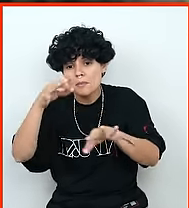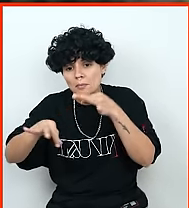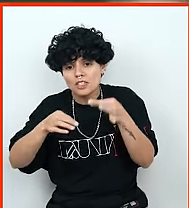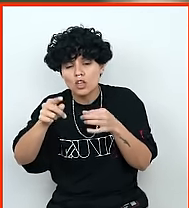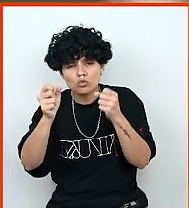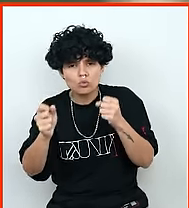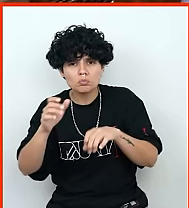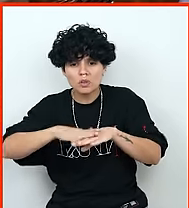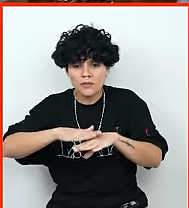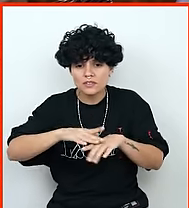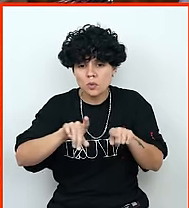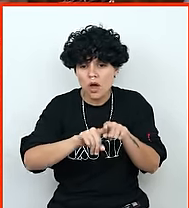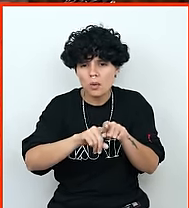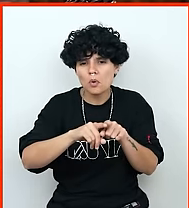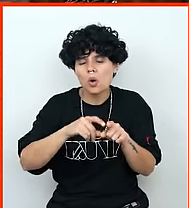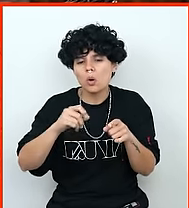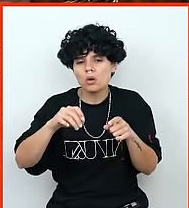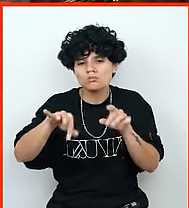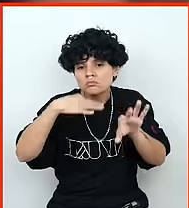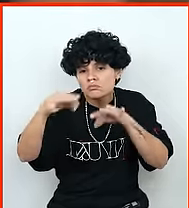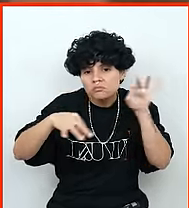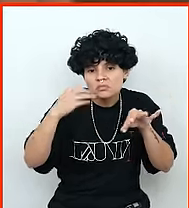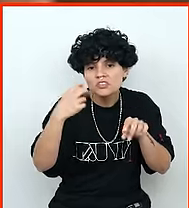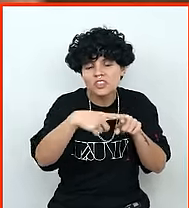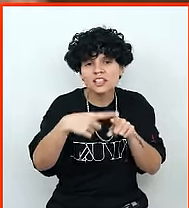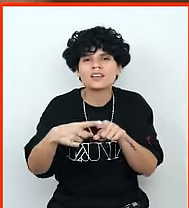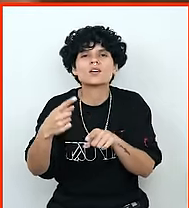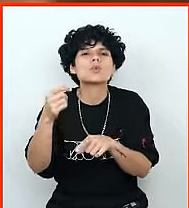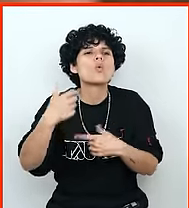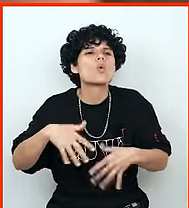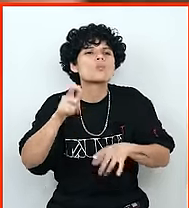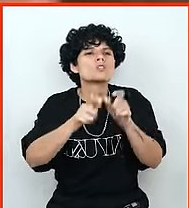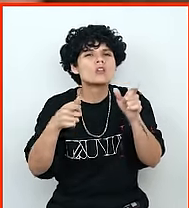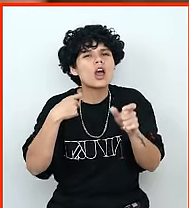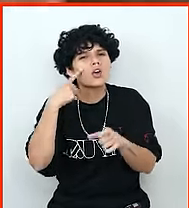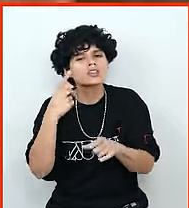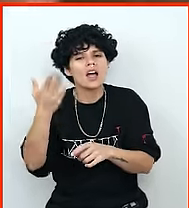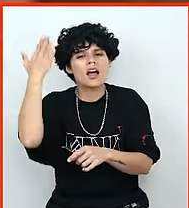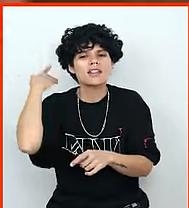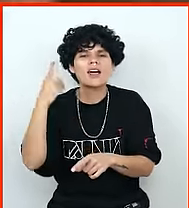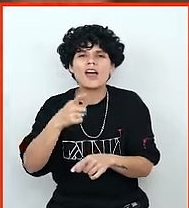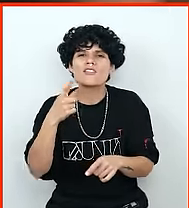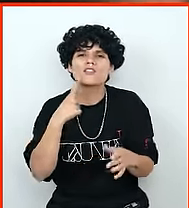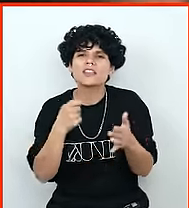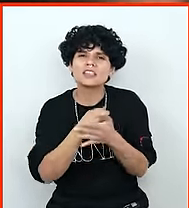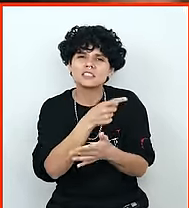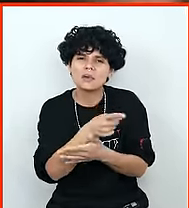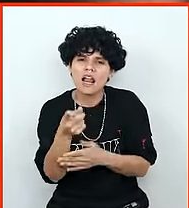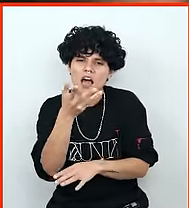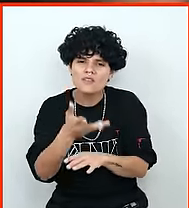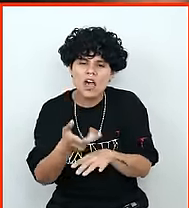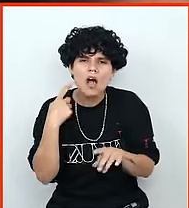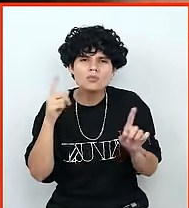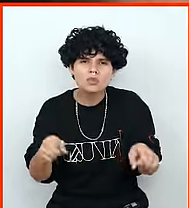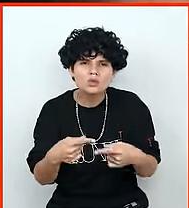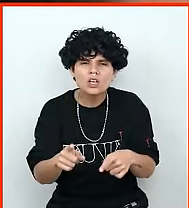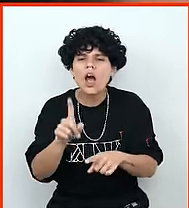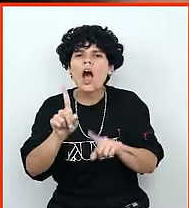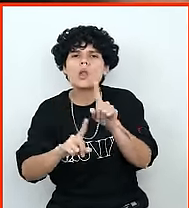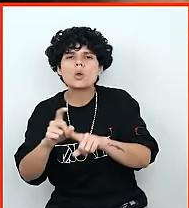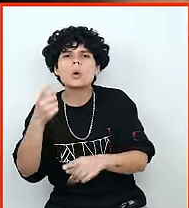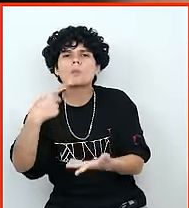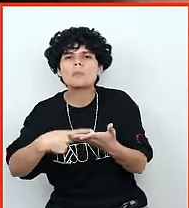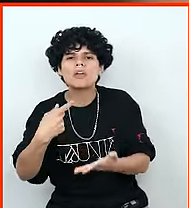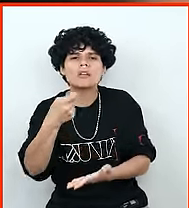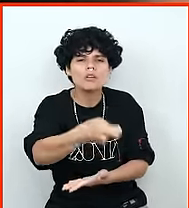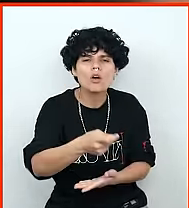pediste un picadillo, ¿no? Sí. Pediste cositas para picar. Cualquiera que vivió esa época sabía que habían tocatas todos los fines de semana, algunas a lucas, algunas con alimentos